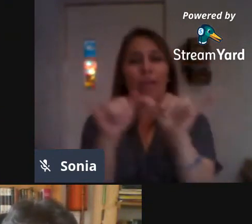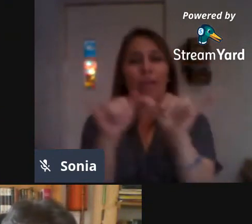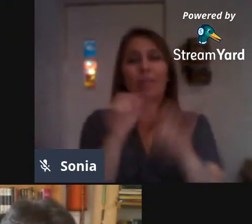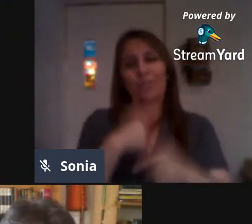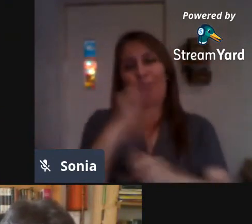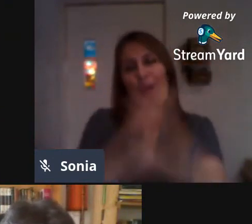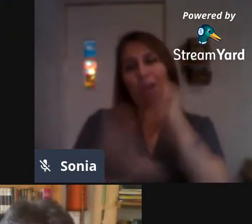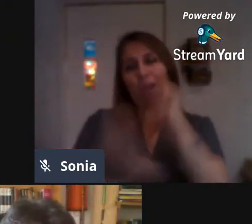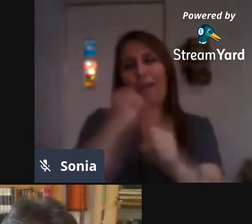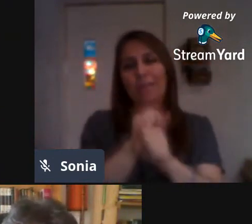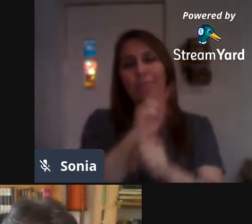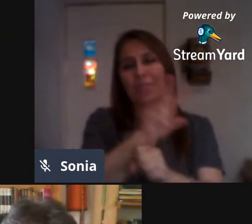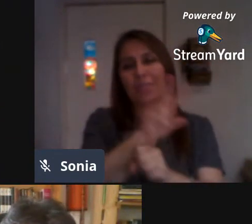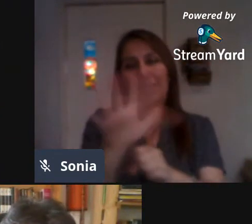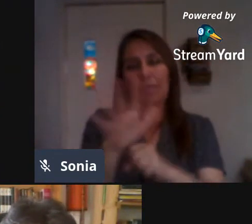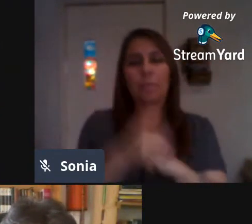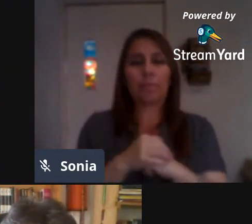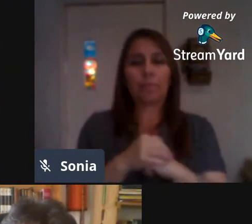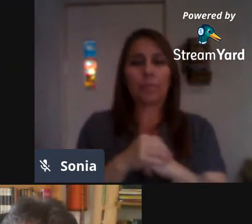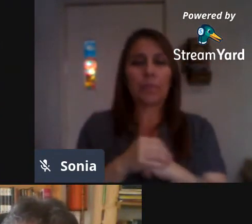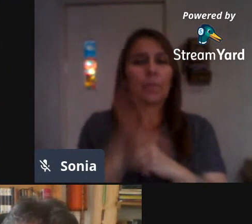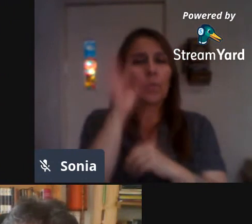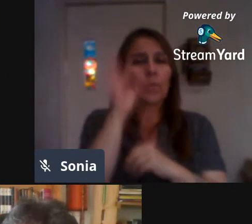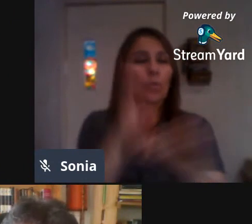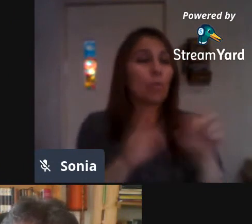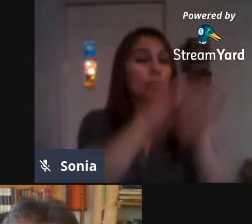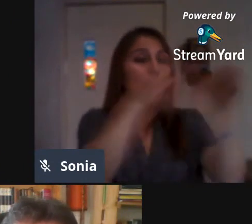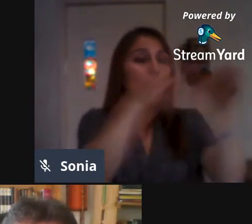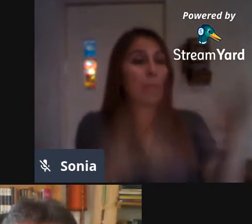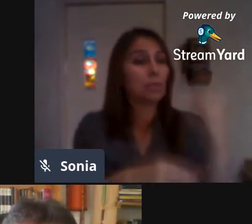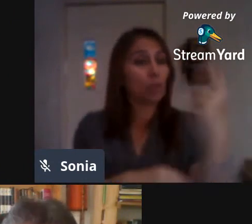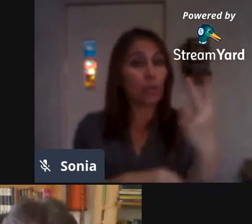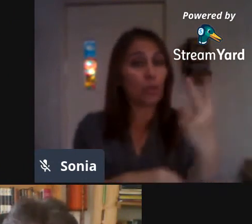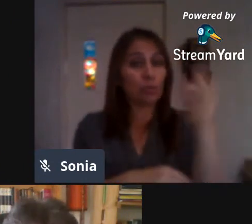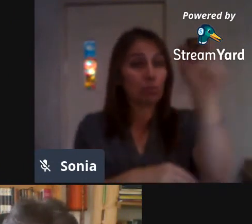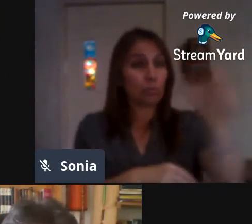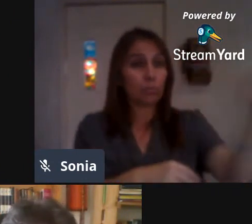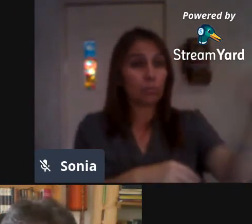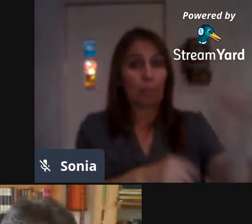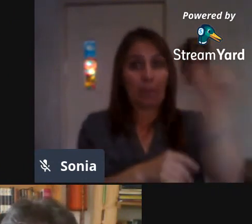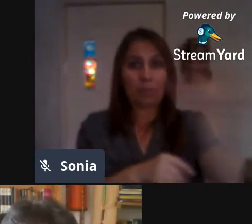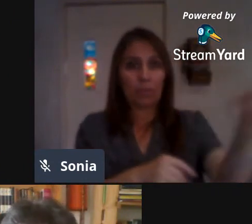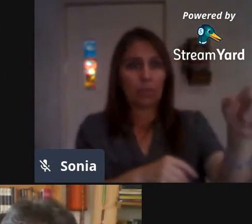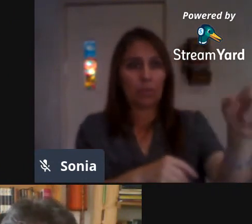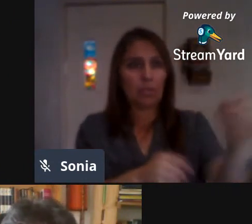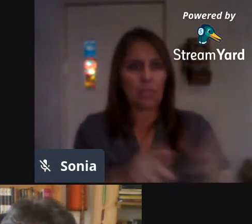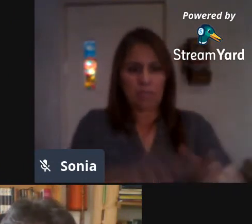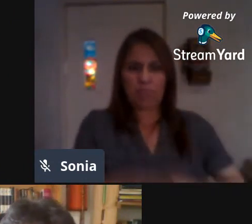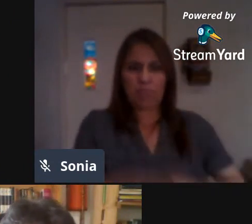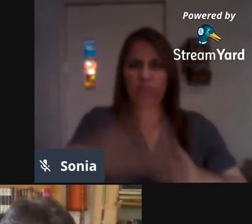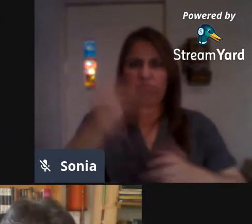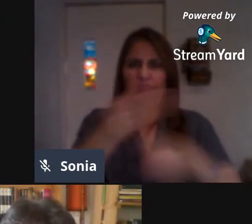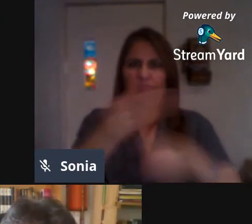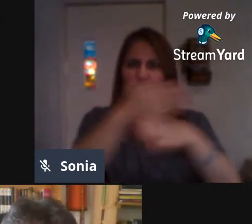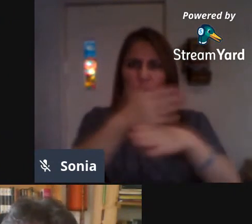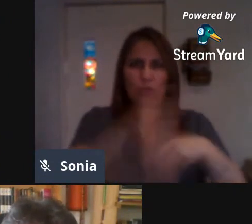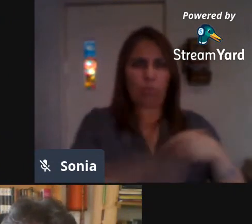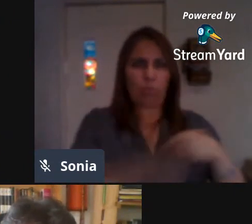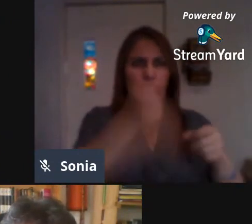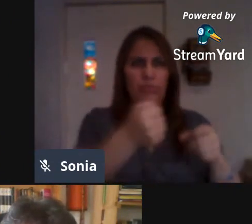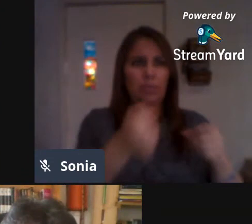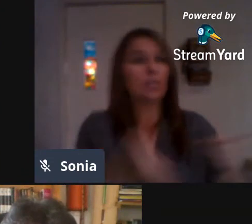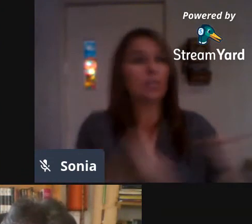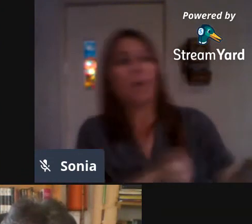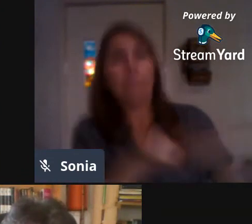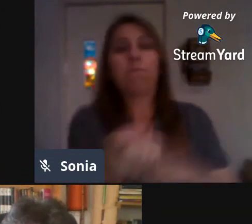pronto dos hombres que están en otra mesa se paran sacan sus cuchillos y lo atacan él reacciona saca su cuchillo y